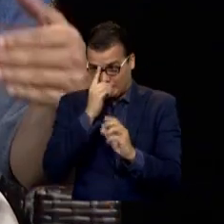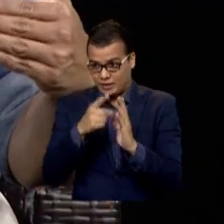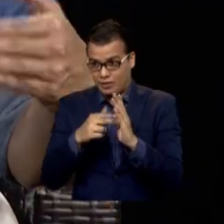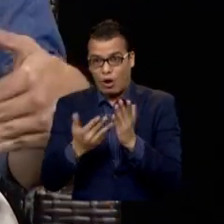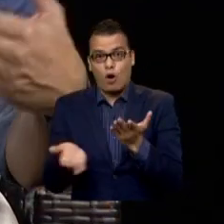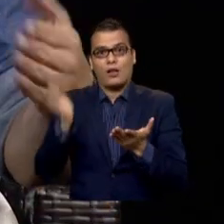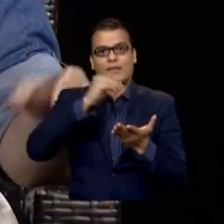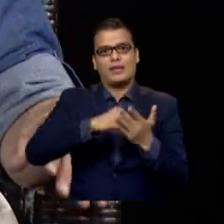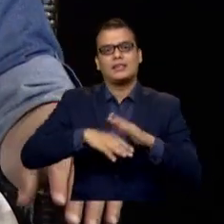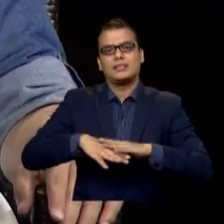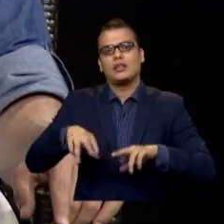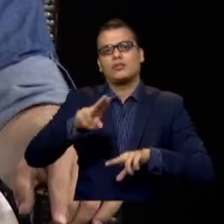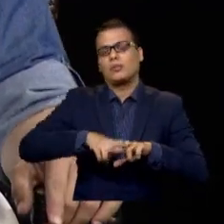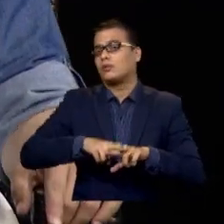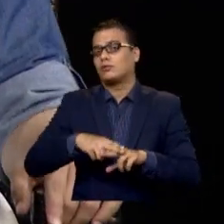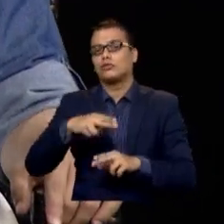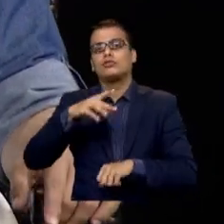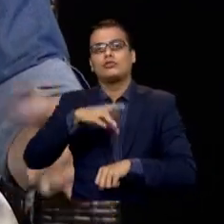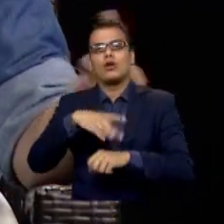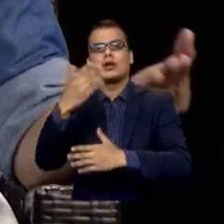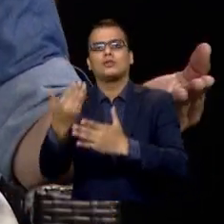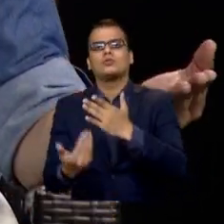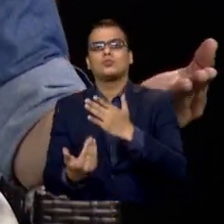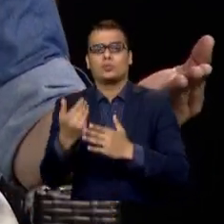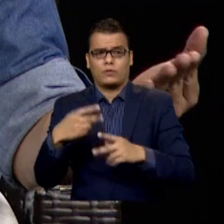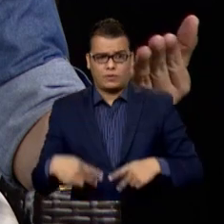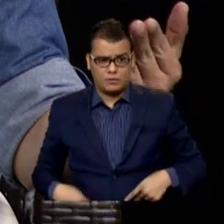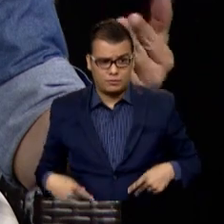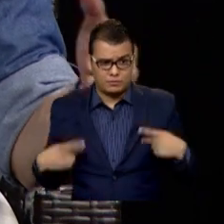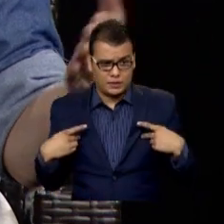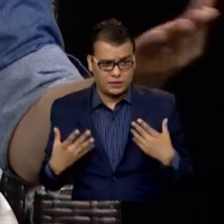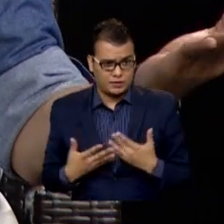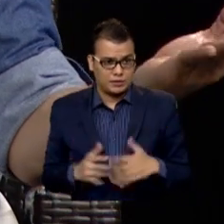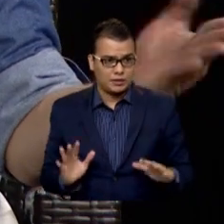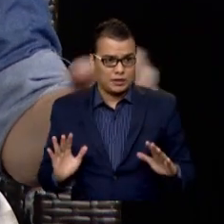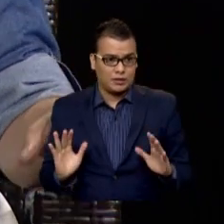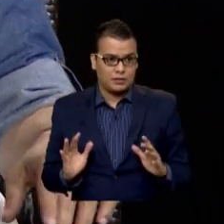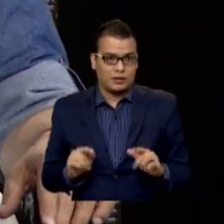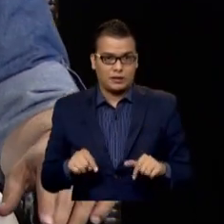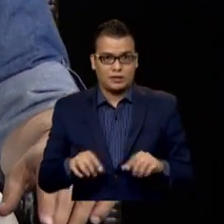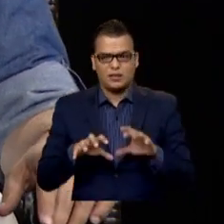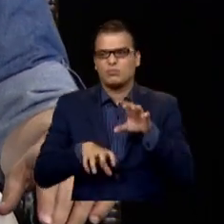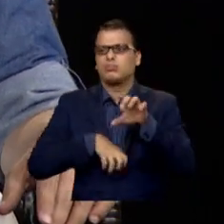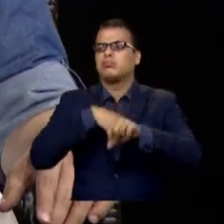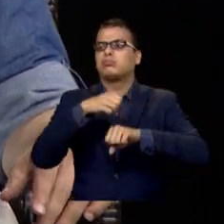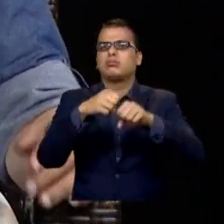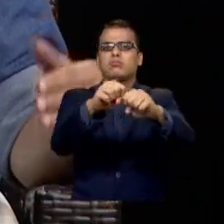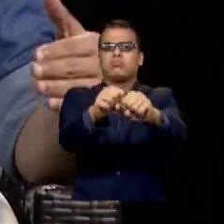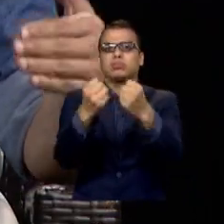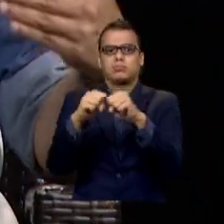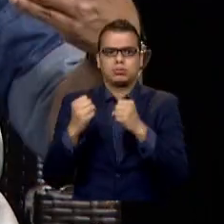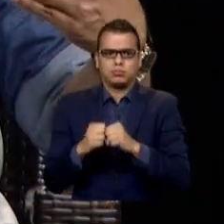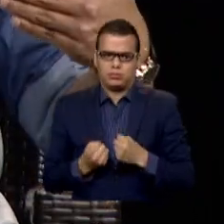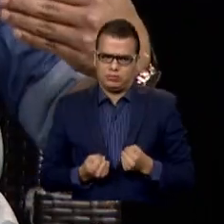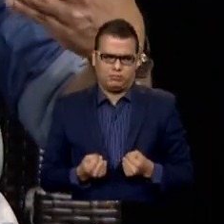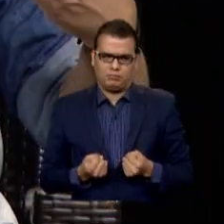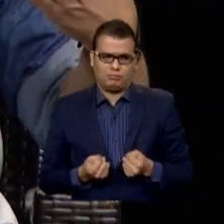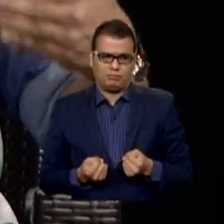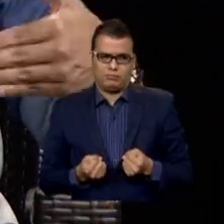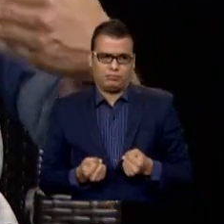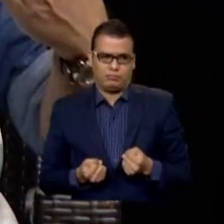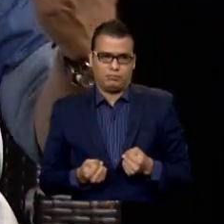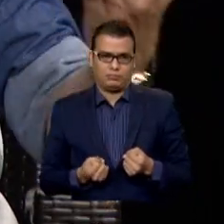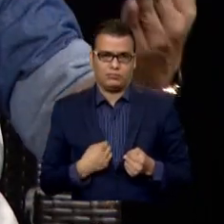que construir una nueva normalidad. El ser humano no puede seguir acabando el planeta, ni puede seguir en esos patrones